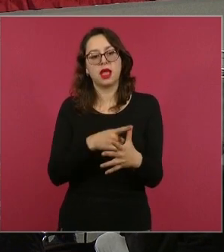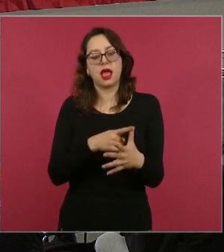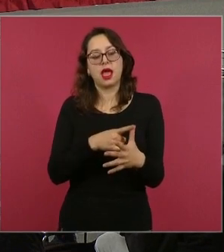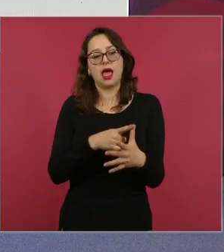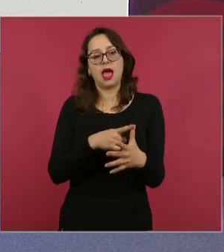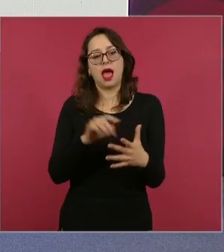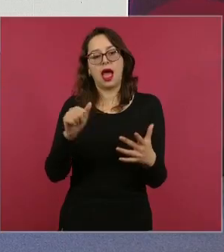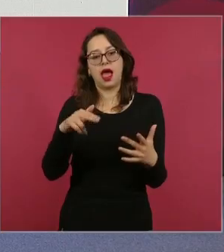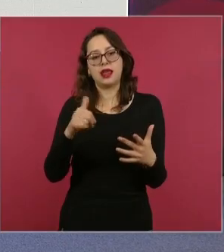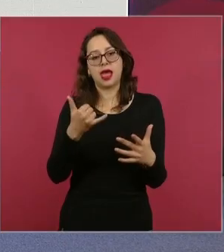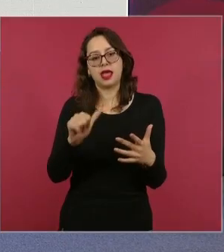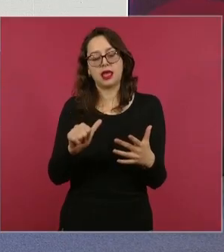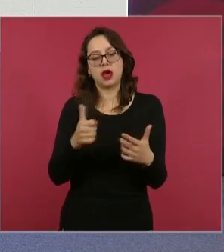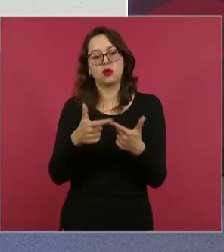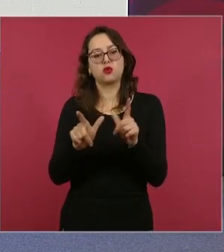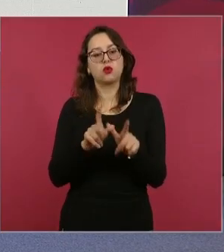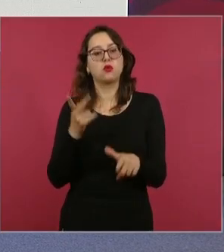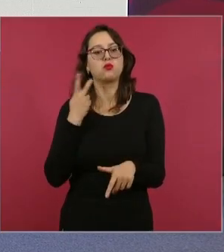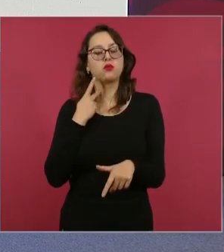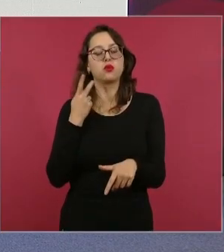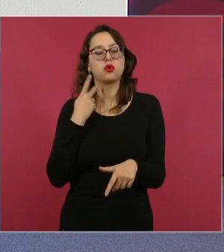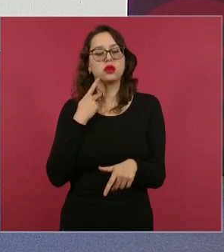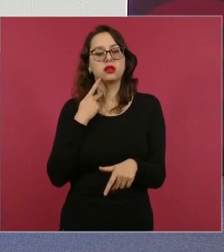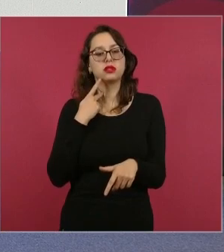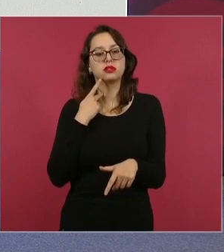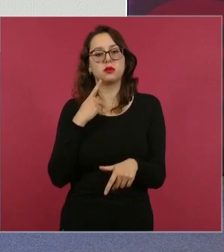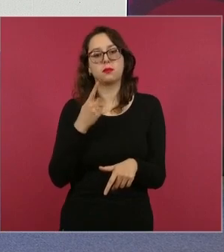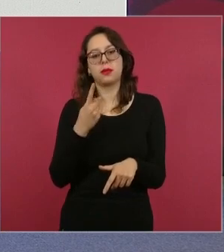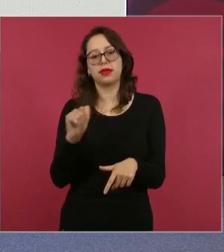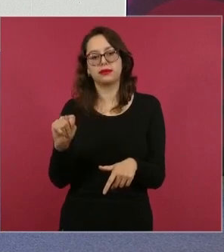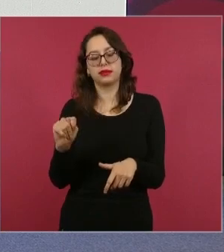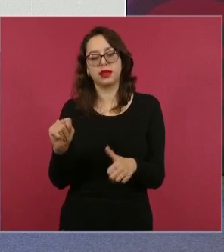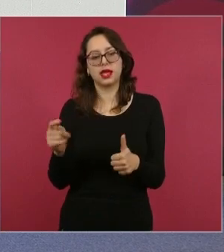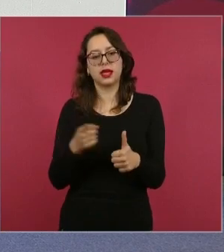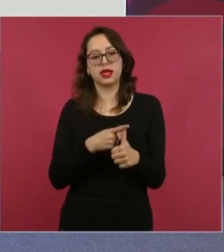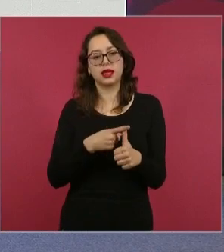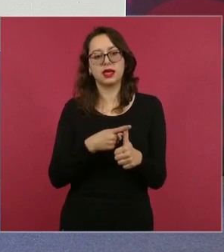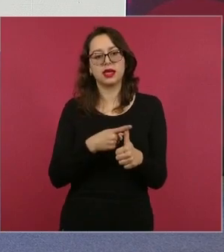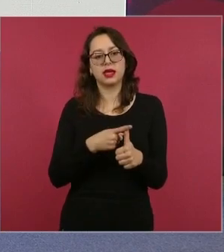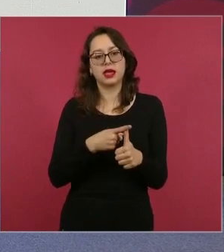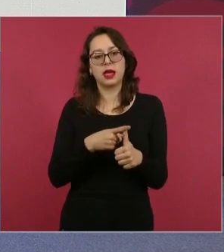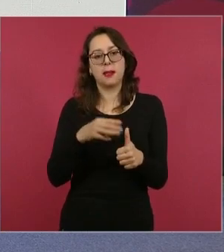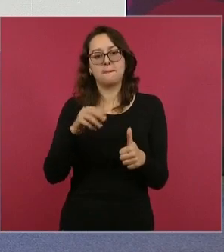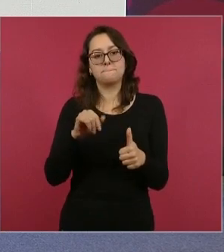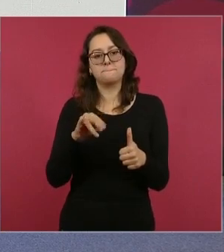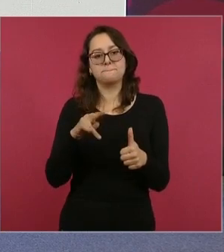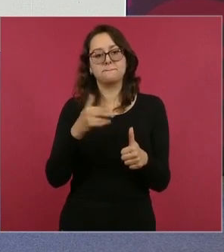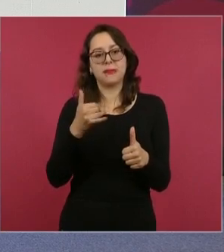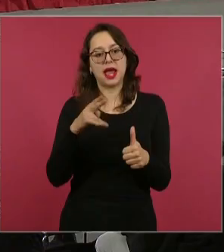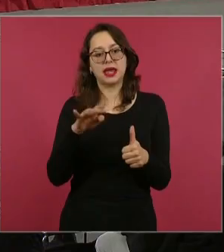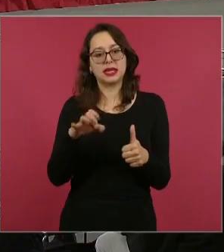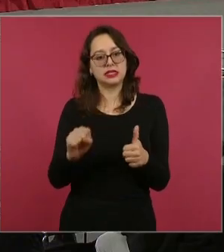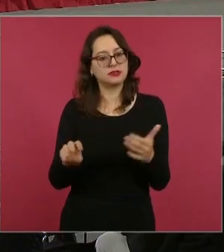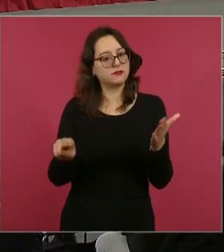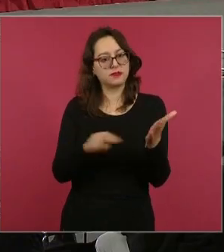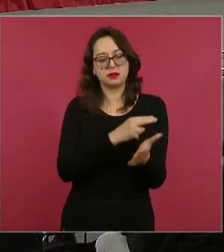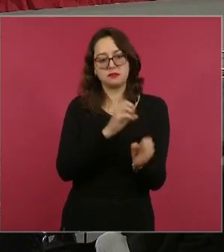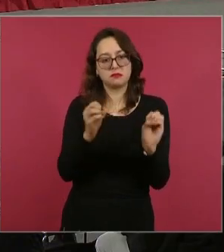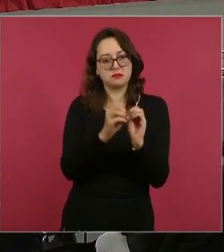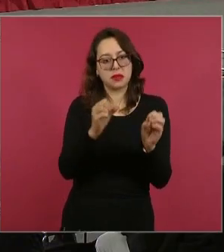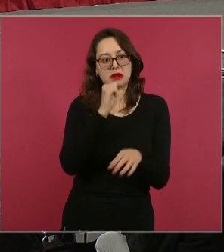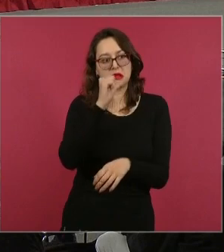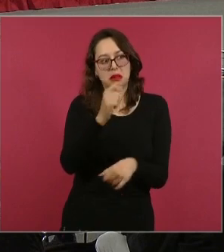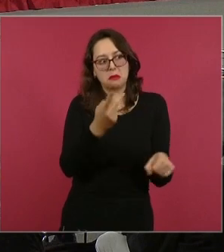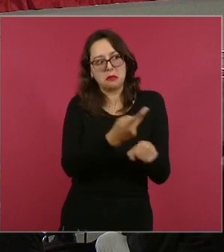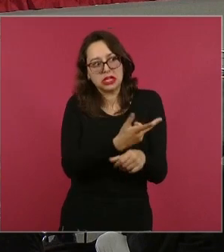Anaya coordinador del grupo parlamentario del partido del trabajo Jorge Álvarez maines Bueno ahí no está su firma no